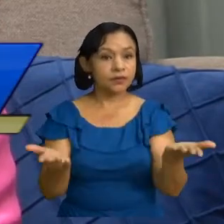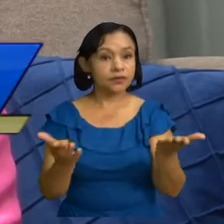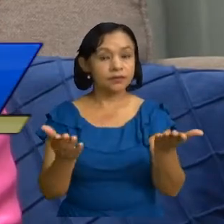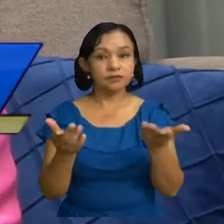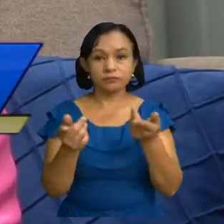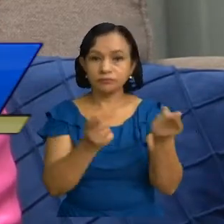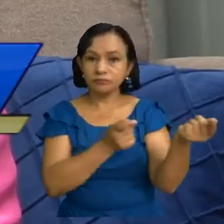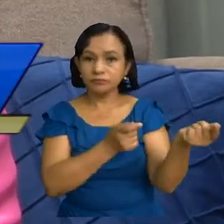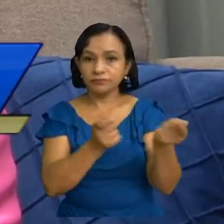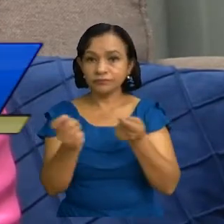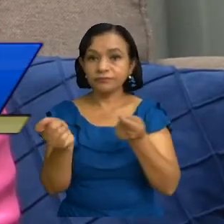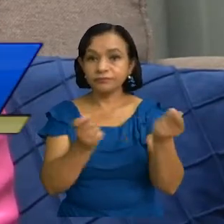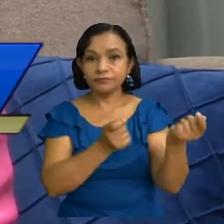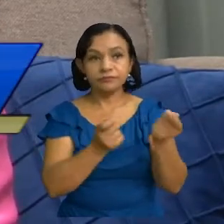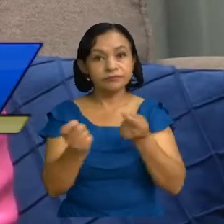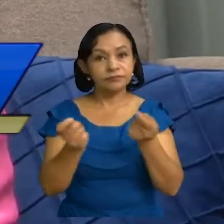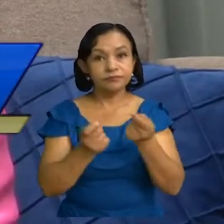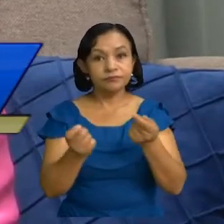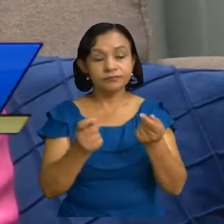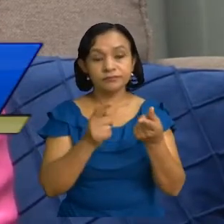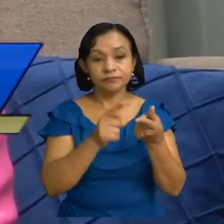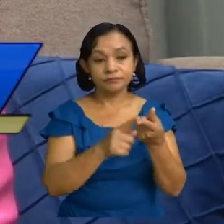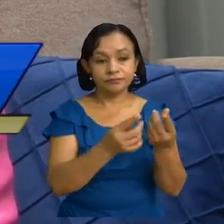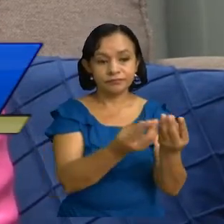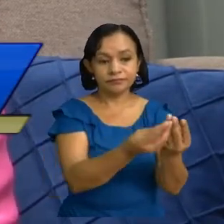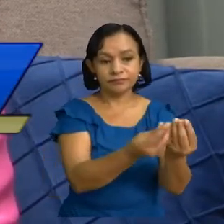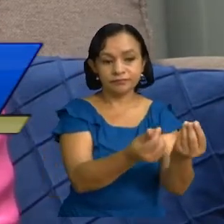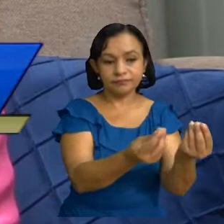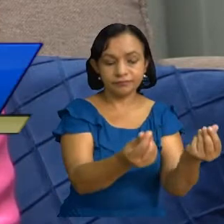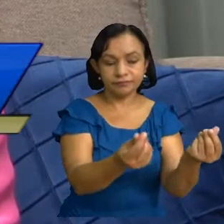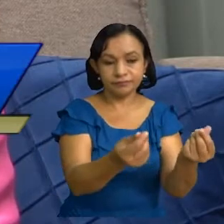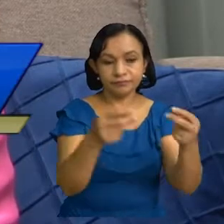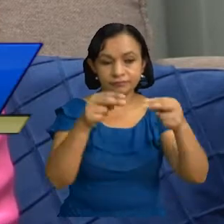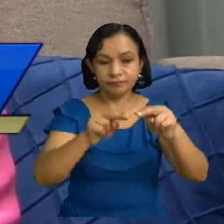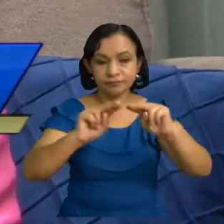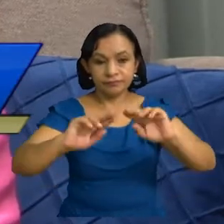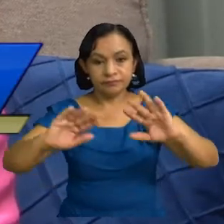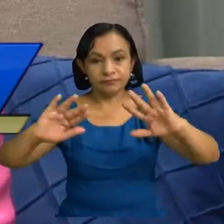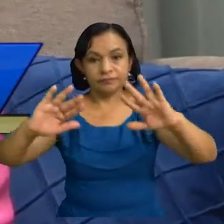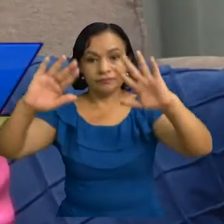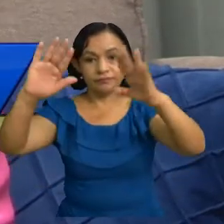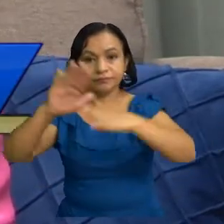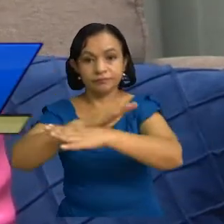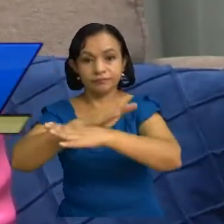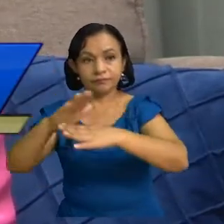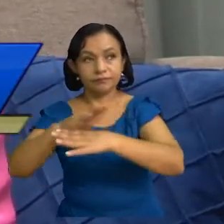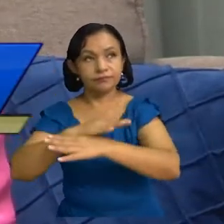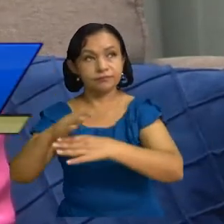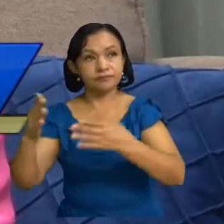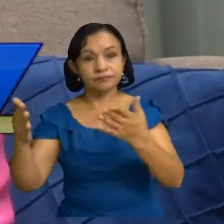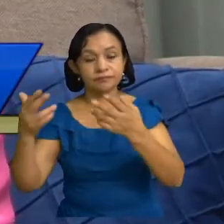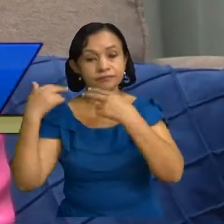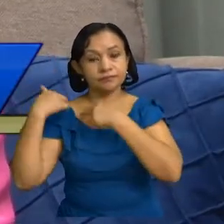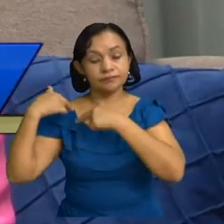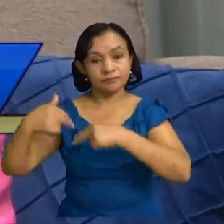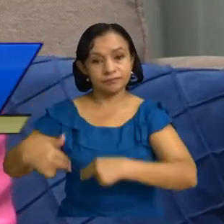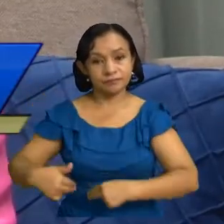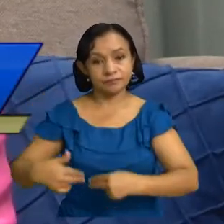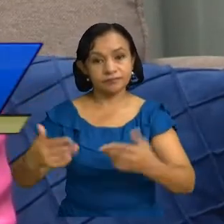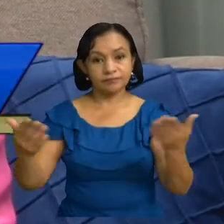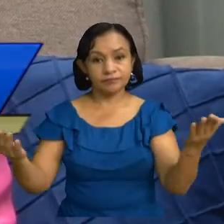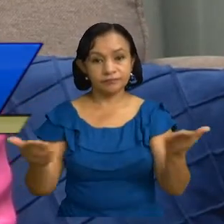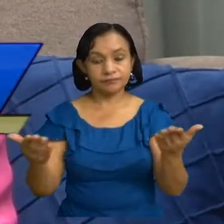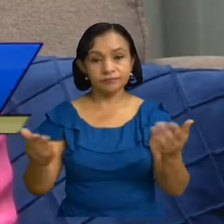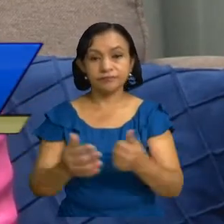equilibrio el equilibrio entre la madre tierra los recursos naturales y también el manejo que los humanos le damos a estos recursos